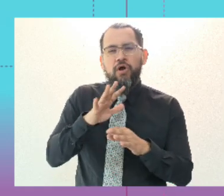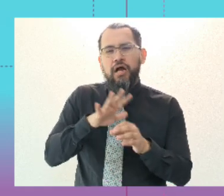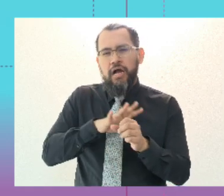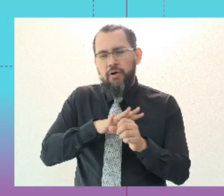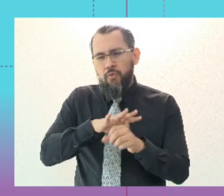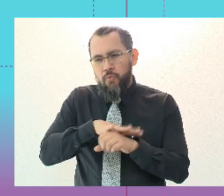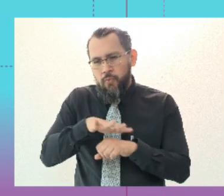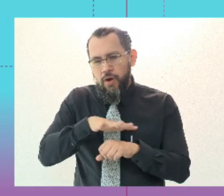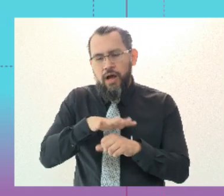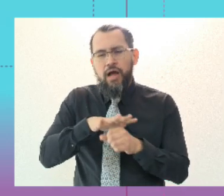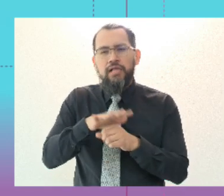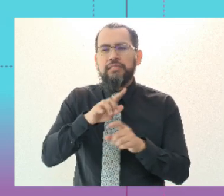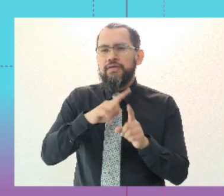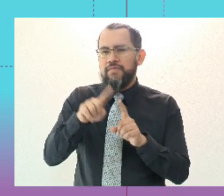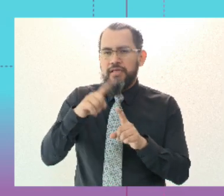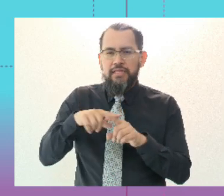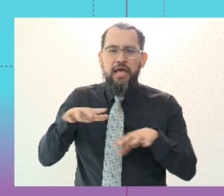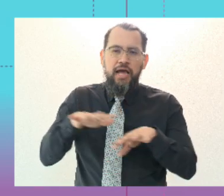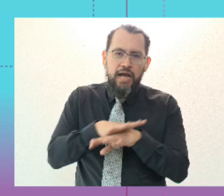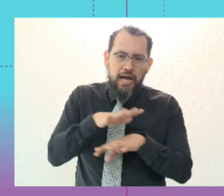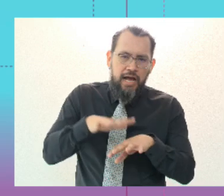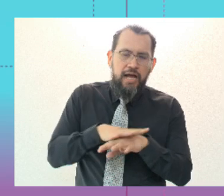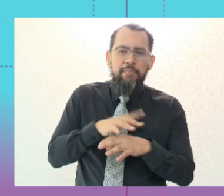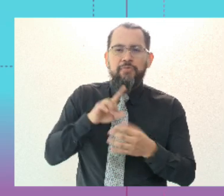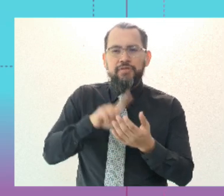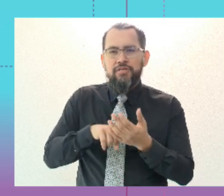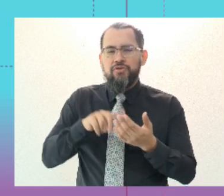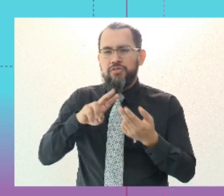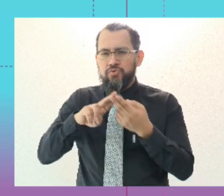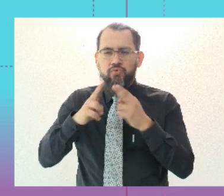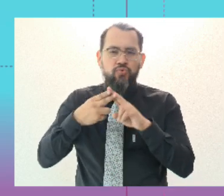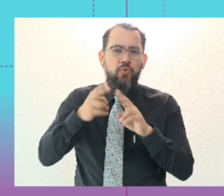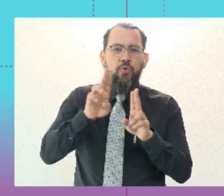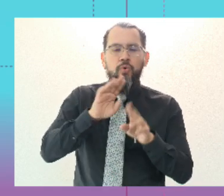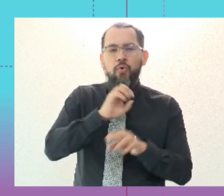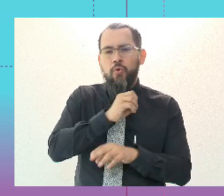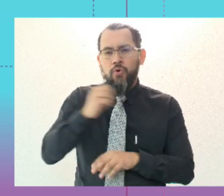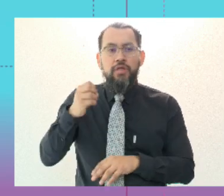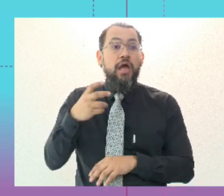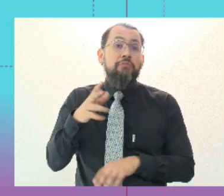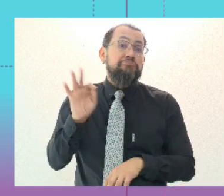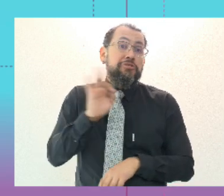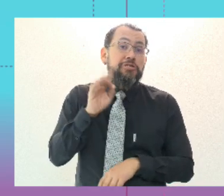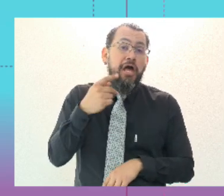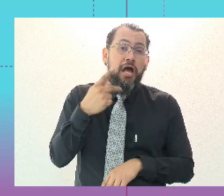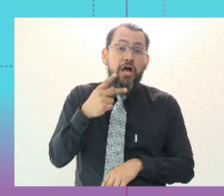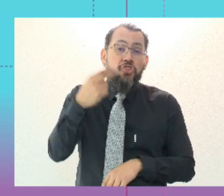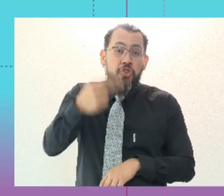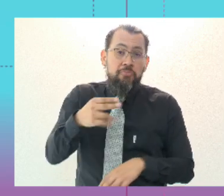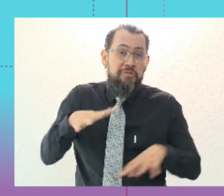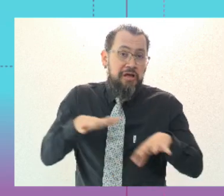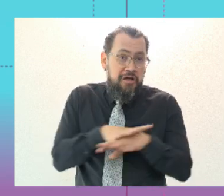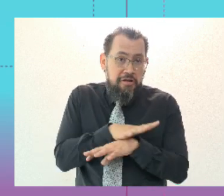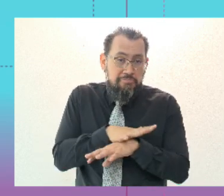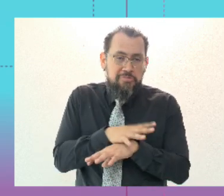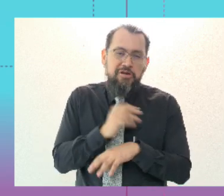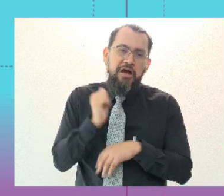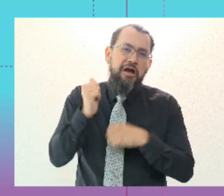estructurales que ha tenido nuestra dependencia, quizá muchas veces hasta los cambios de nombre que por las